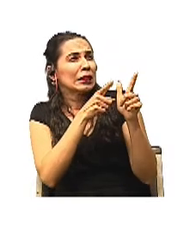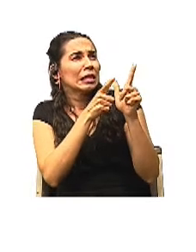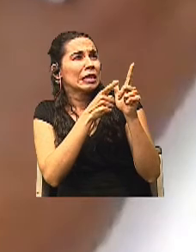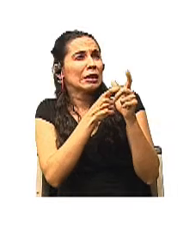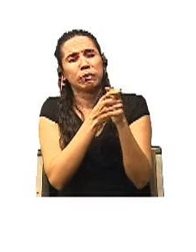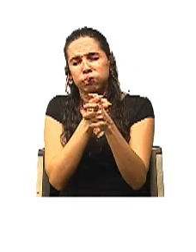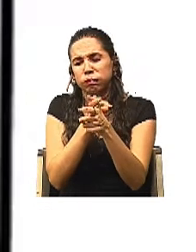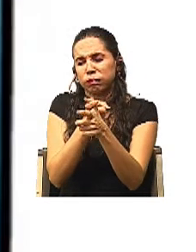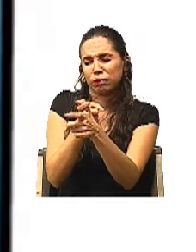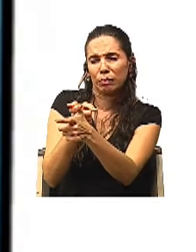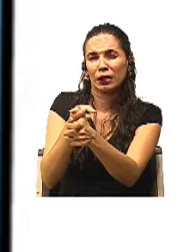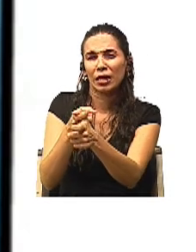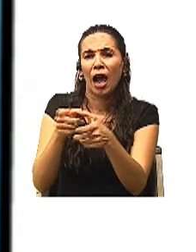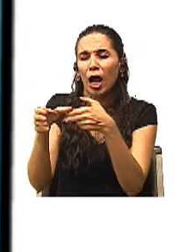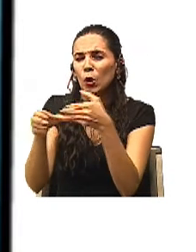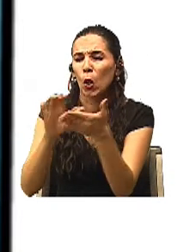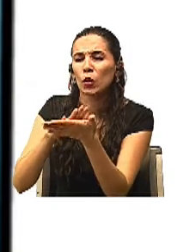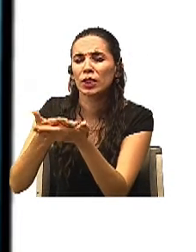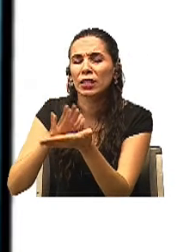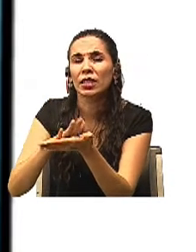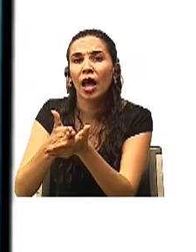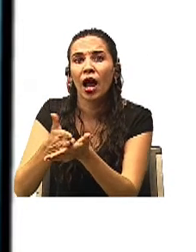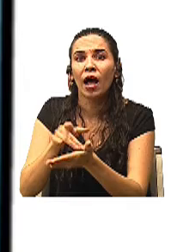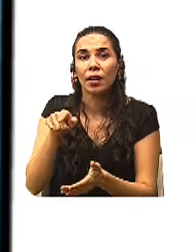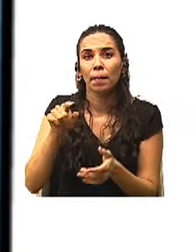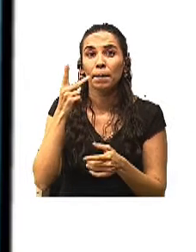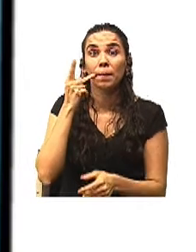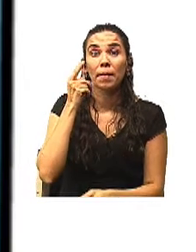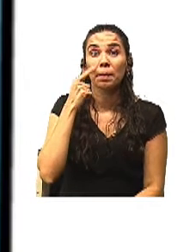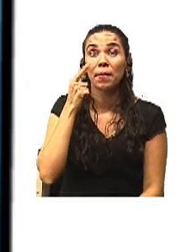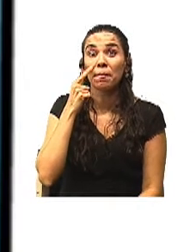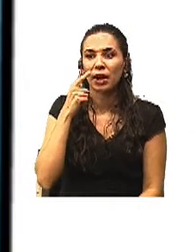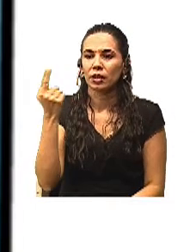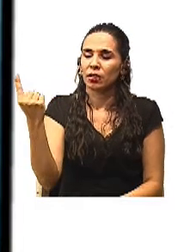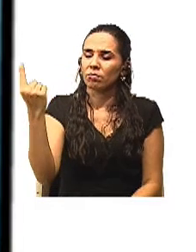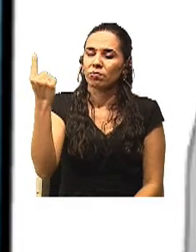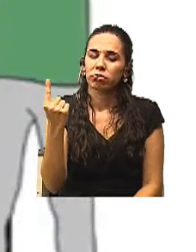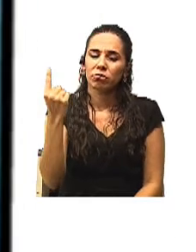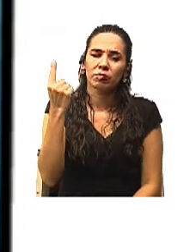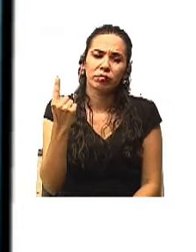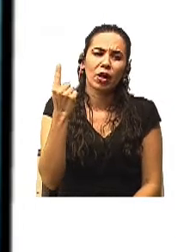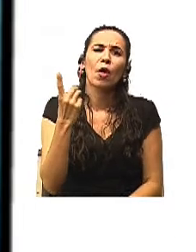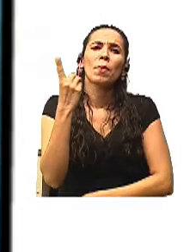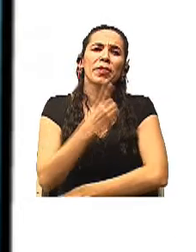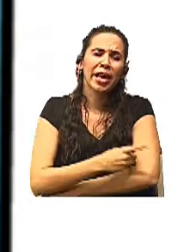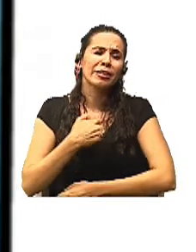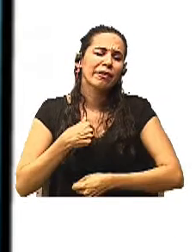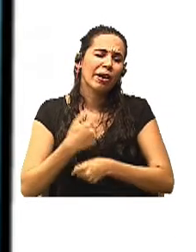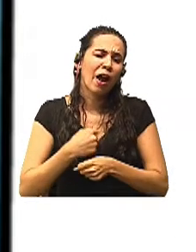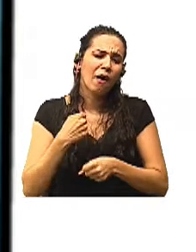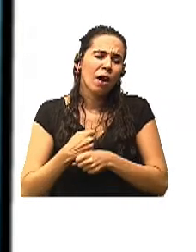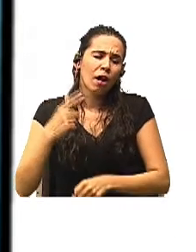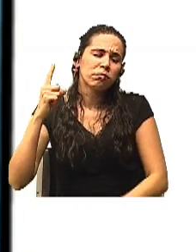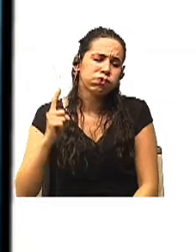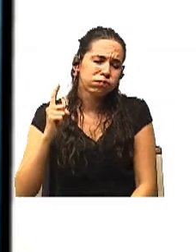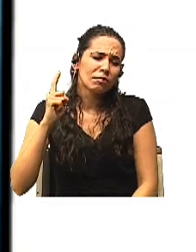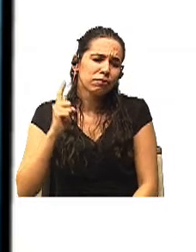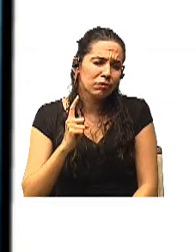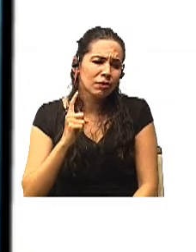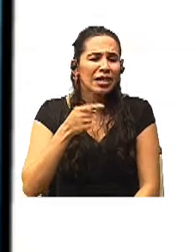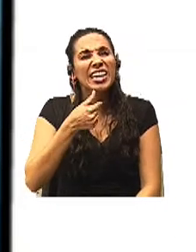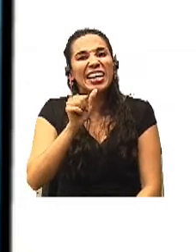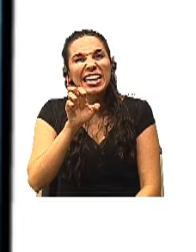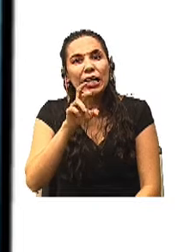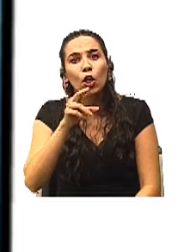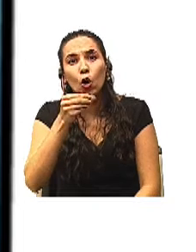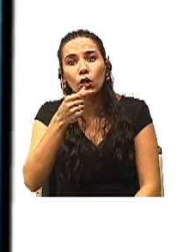de su habitación hacia la cocina. En eso, su padre, quien regresaba a casa después de su primer día de trabajo y asumiendo que Gregorio